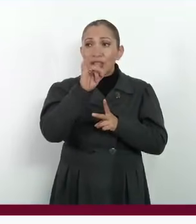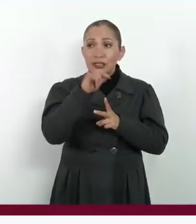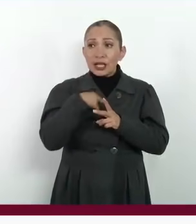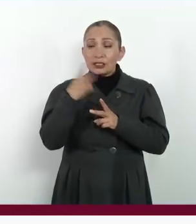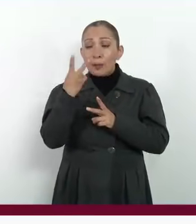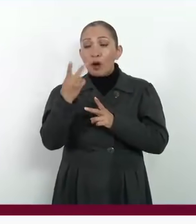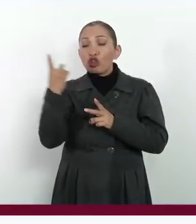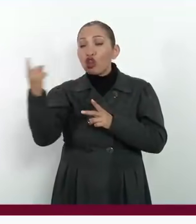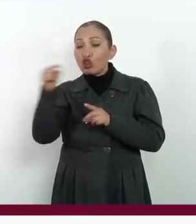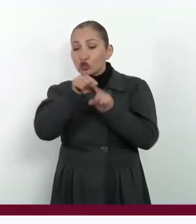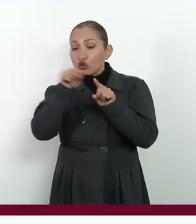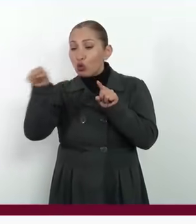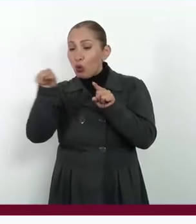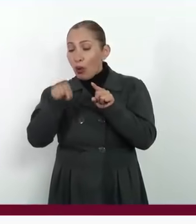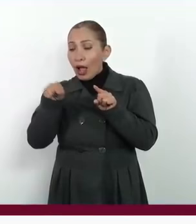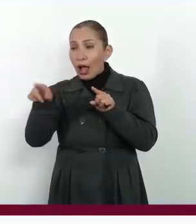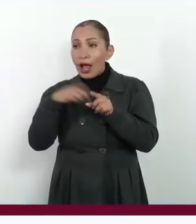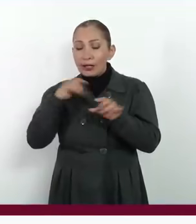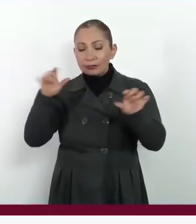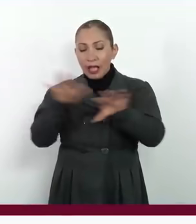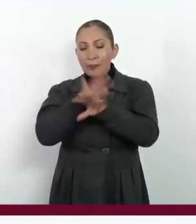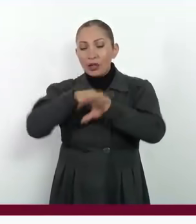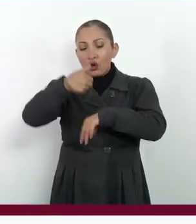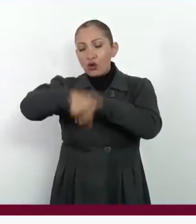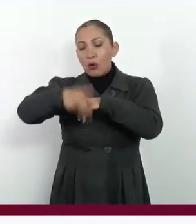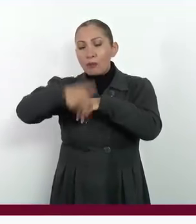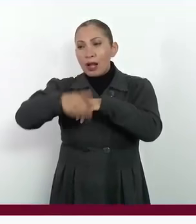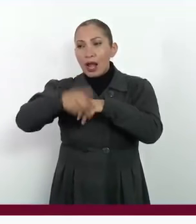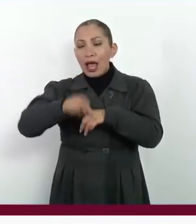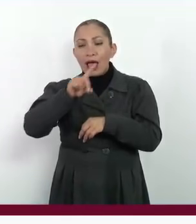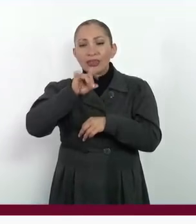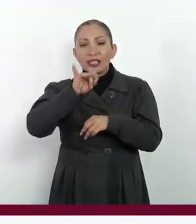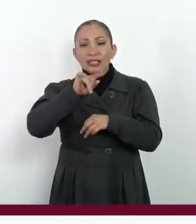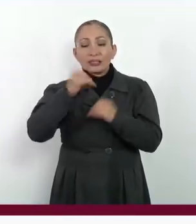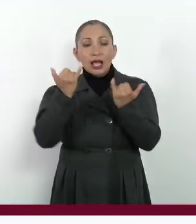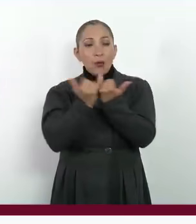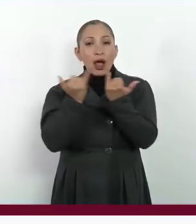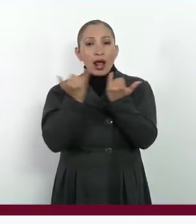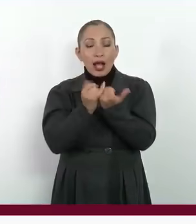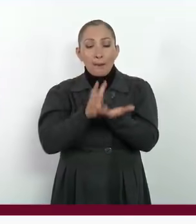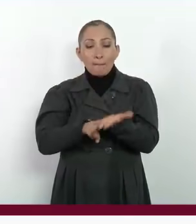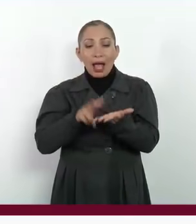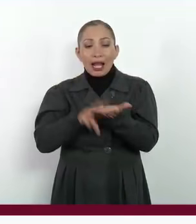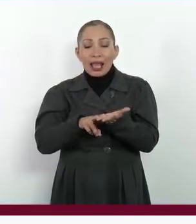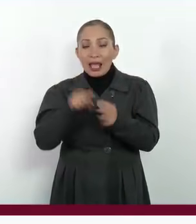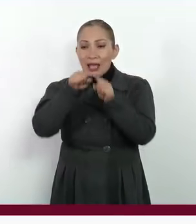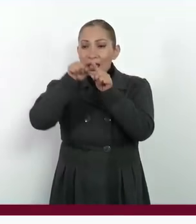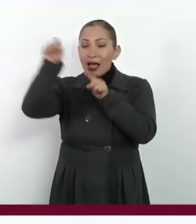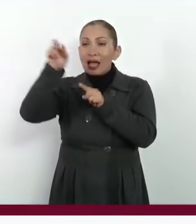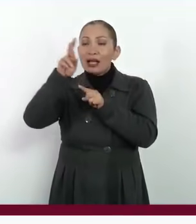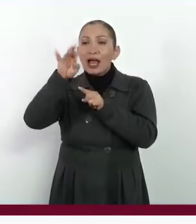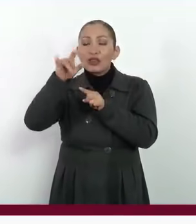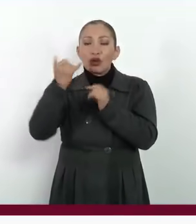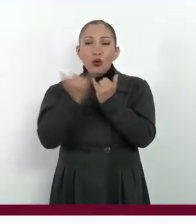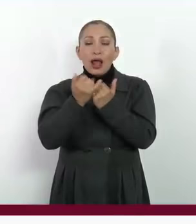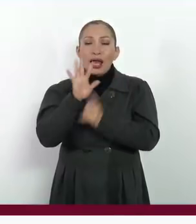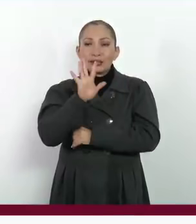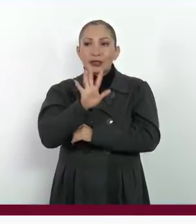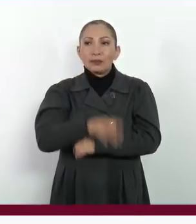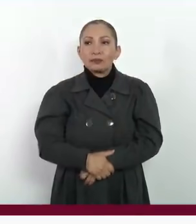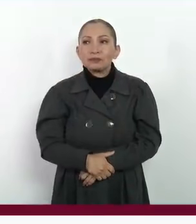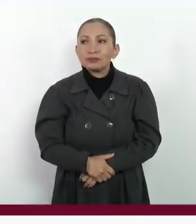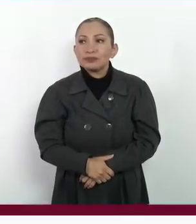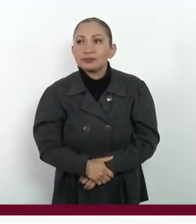distancia entre dos puntos, y sustituyendo los valores que se tienen, la distancia es igual al valor del radio que es de 5